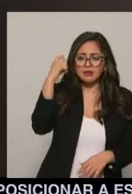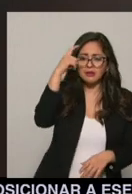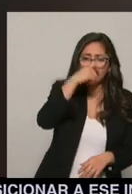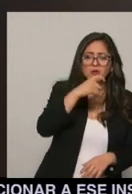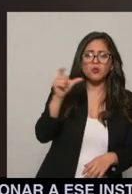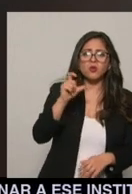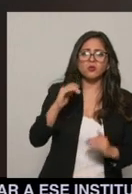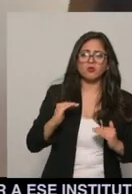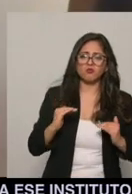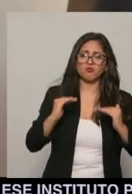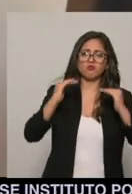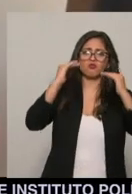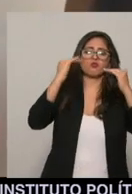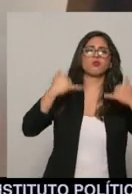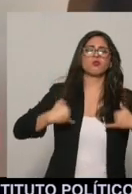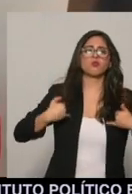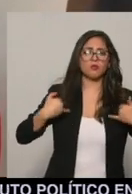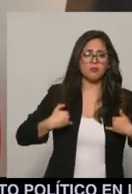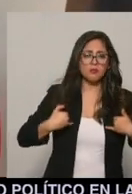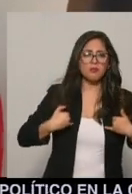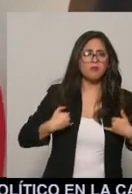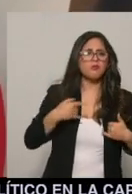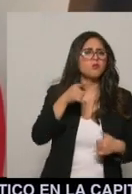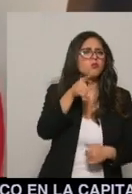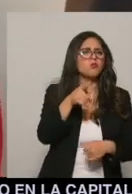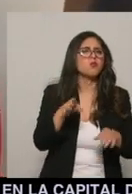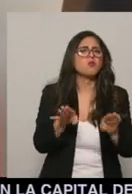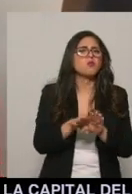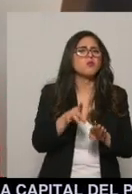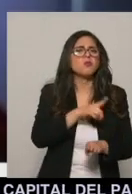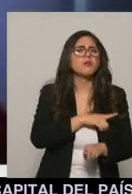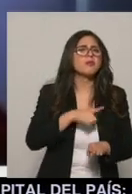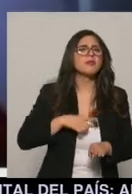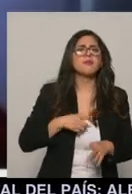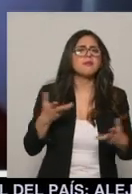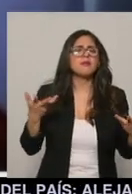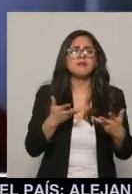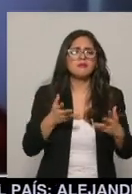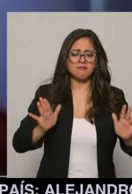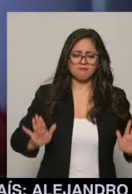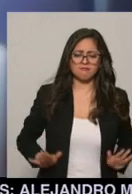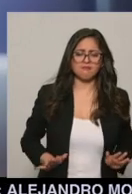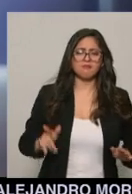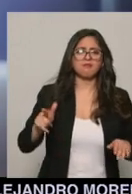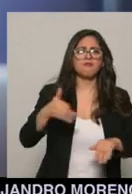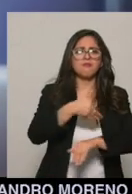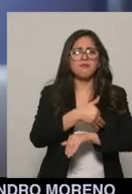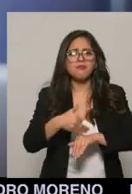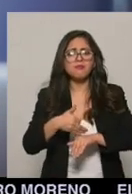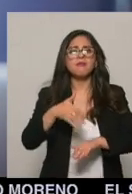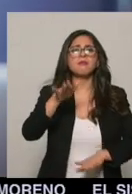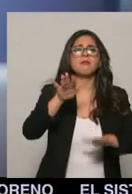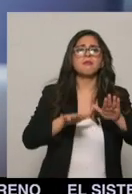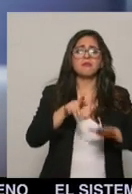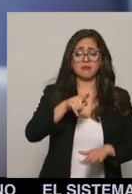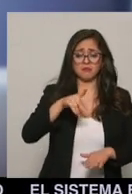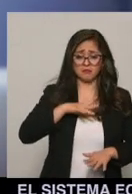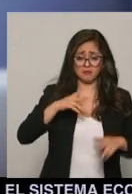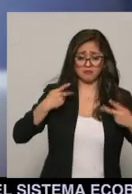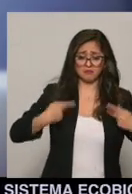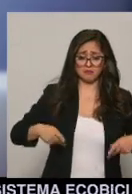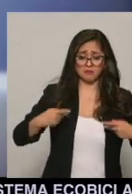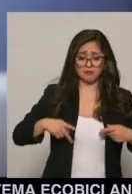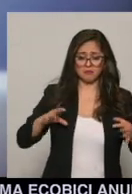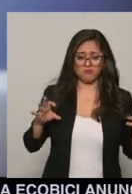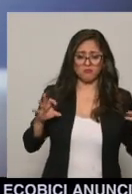de la adolescencia. En ese sentido, ¿cómo debe actuar la familia cuando en casa tenemos a una persona con